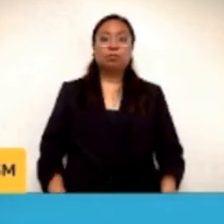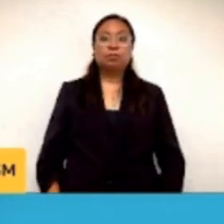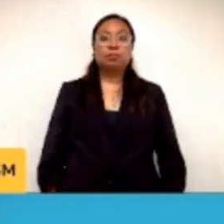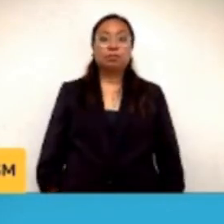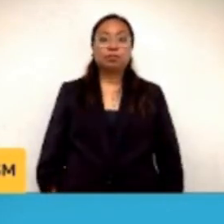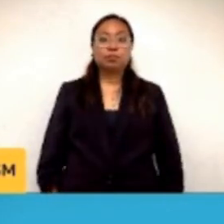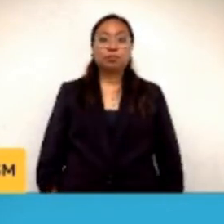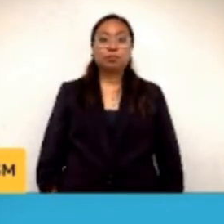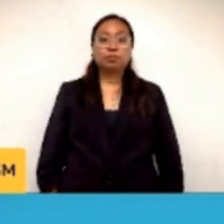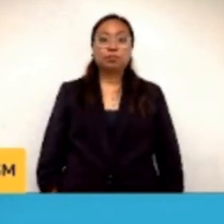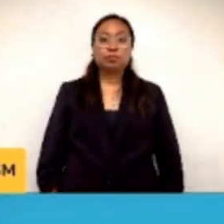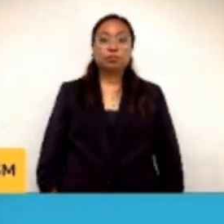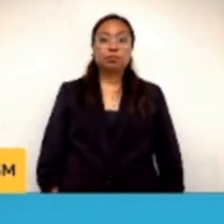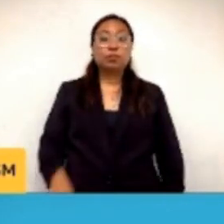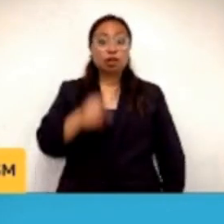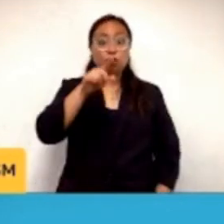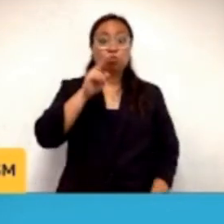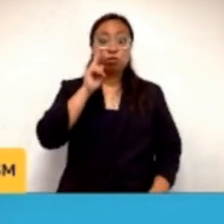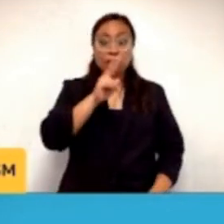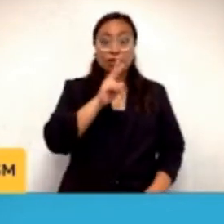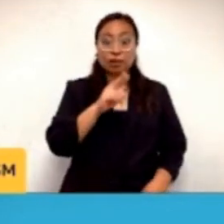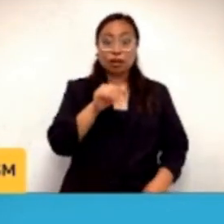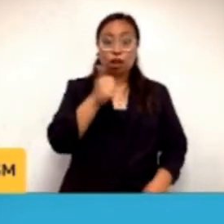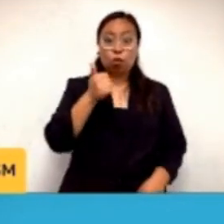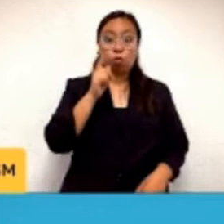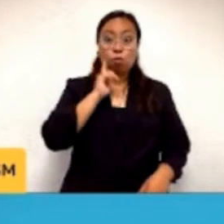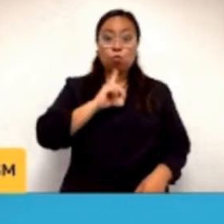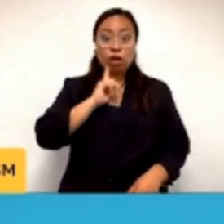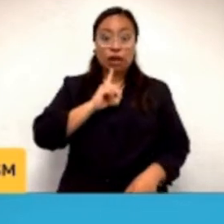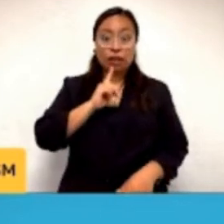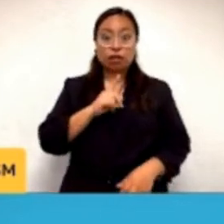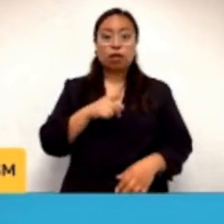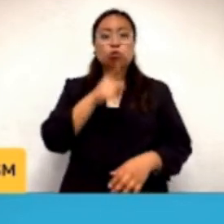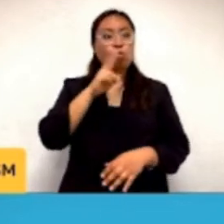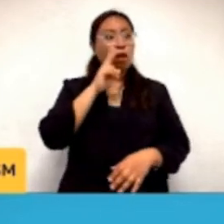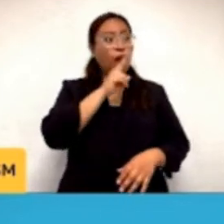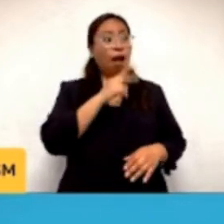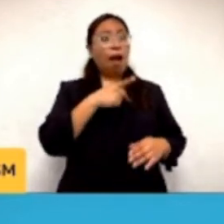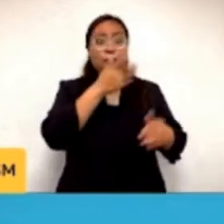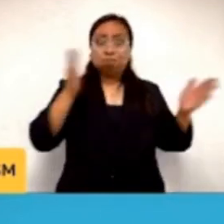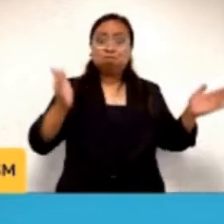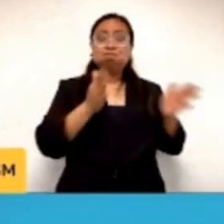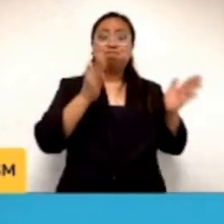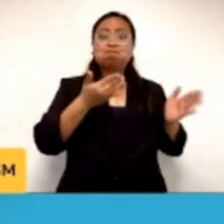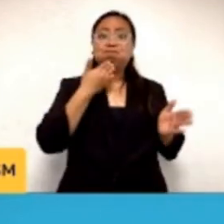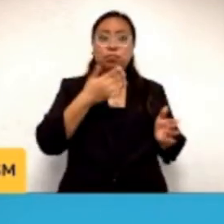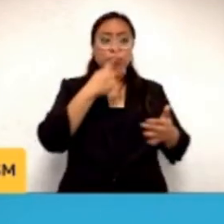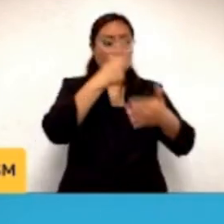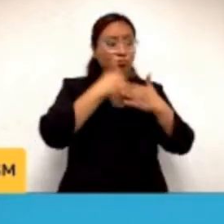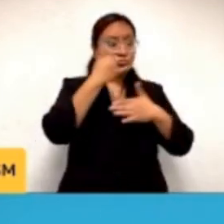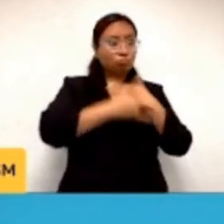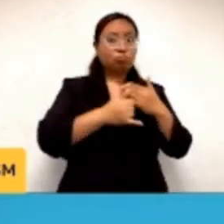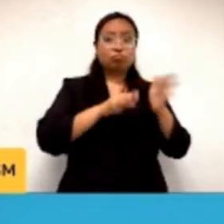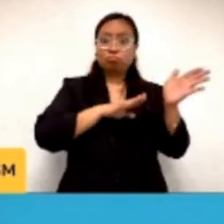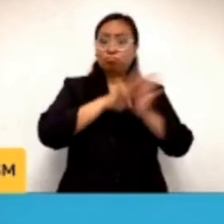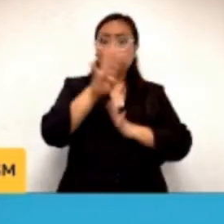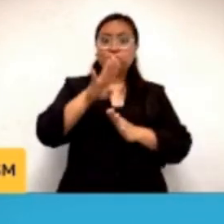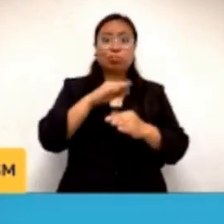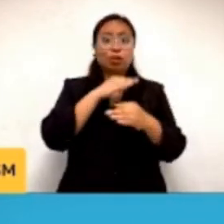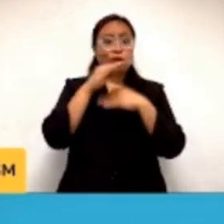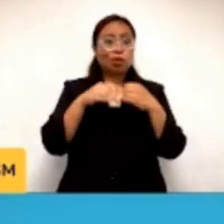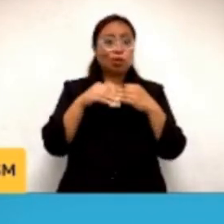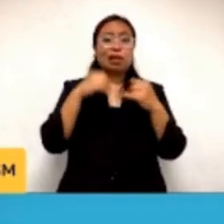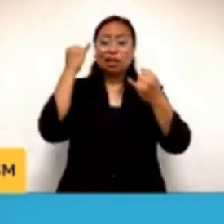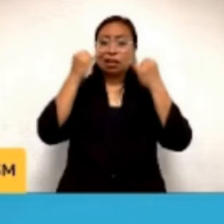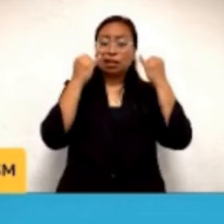si tú ves a otra persona, especialmente si es mujer, que hizo algo diferente, que está detrás de un proyecto, que tiene grandes ideas,